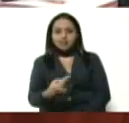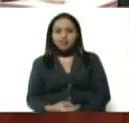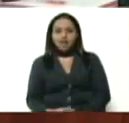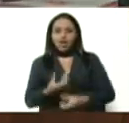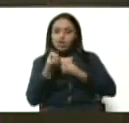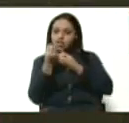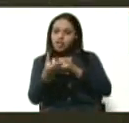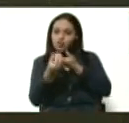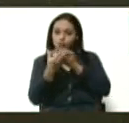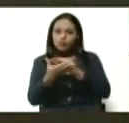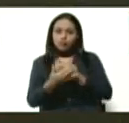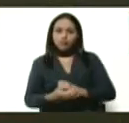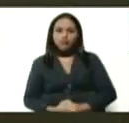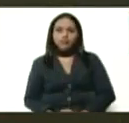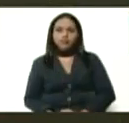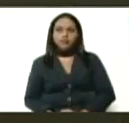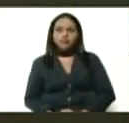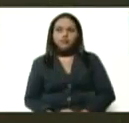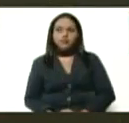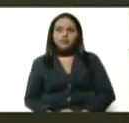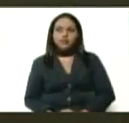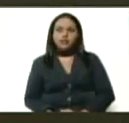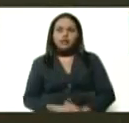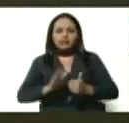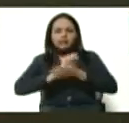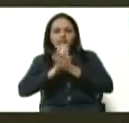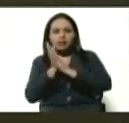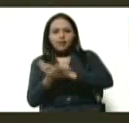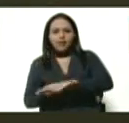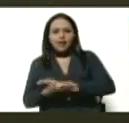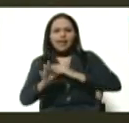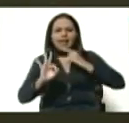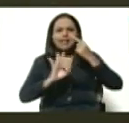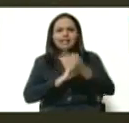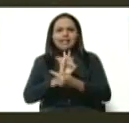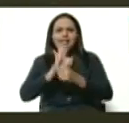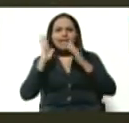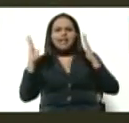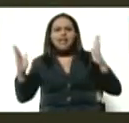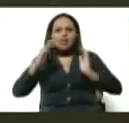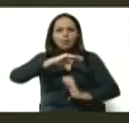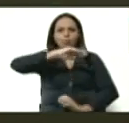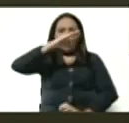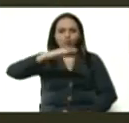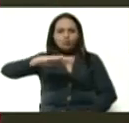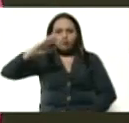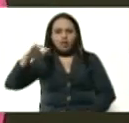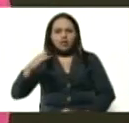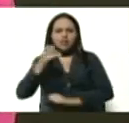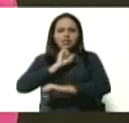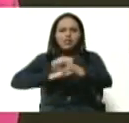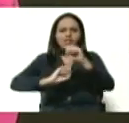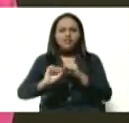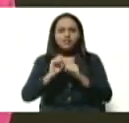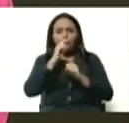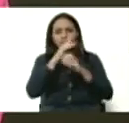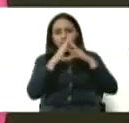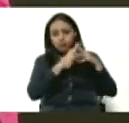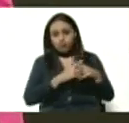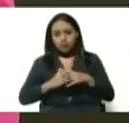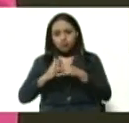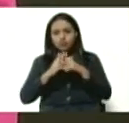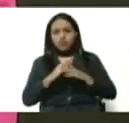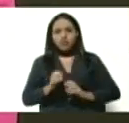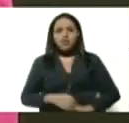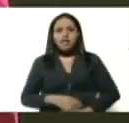discursos, el derrocamiento, el derrumbamiento de las tres grandes montañas, el combate contra el imperialismo,